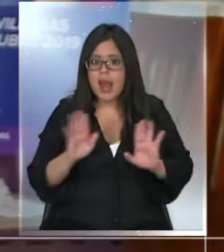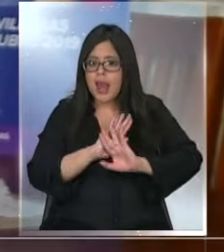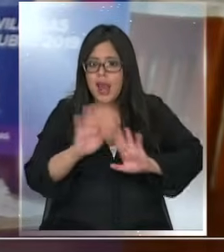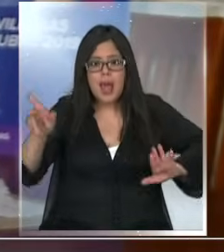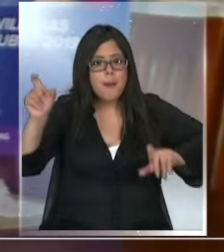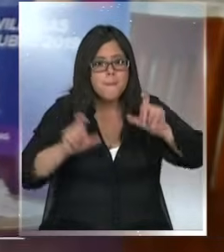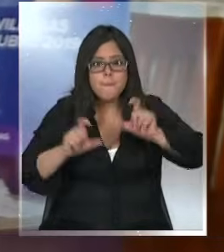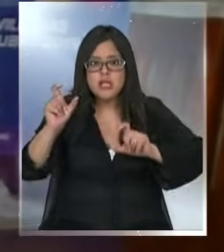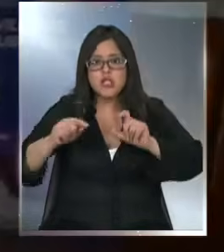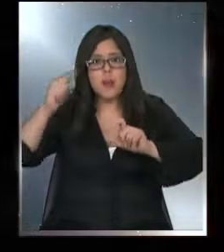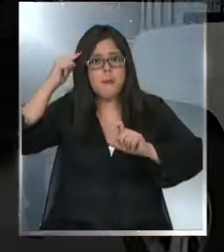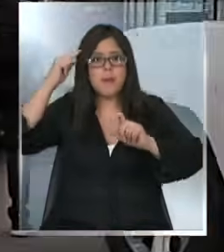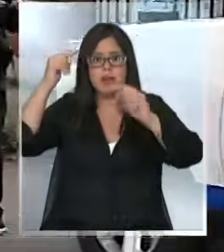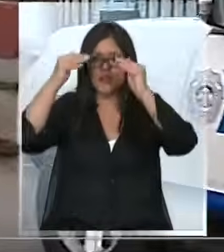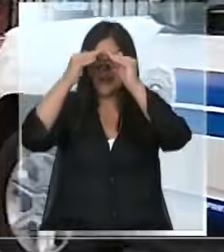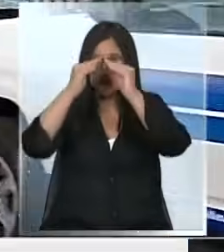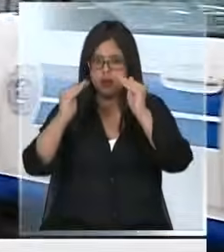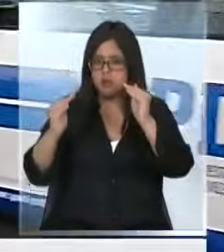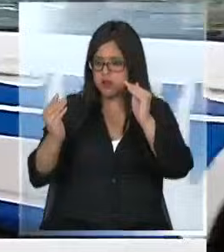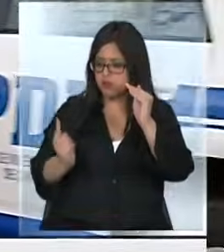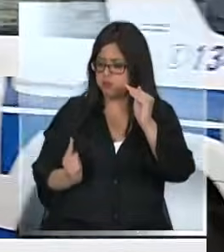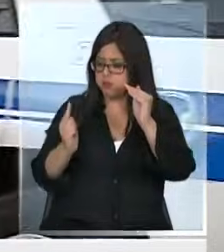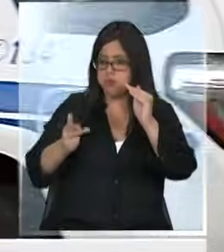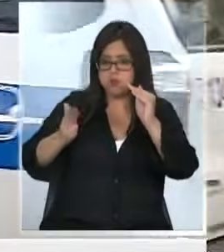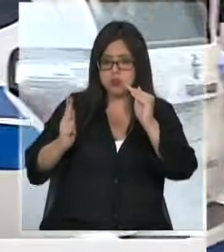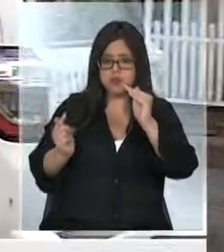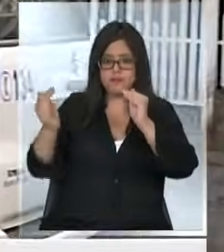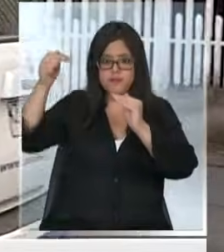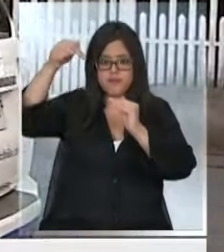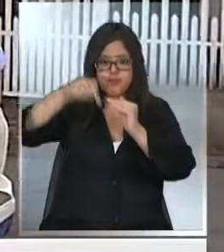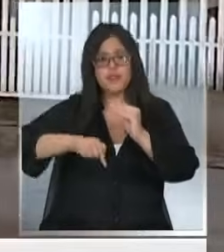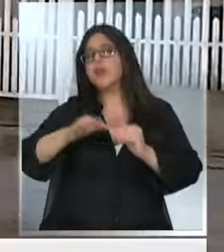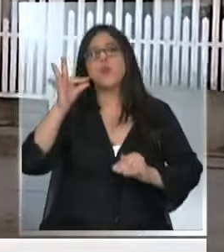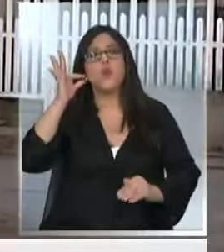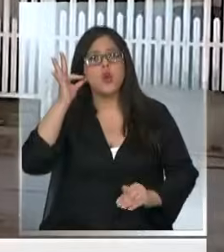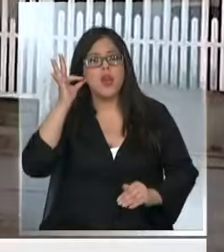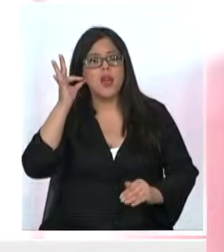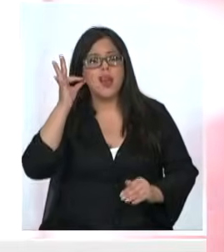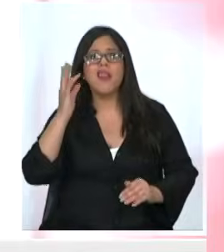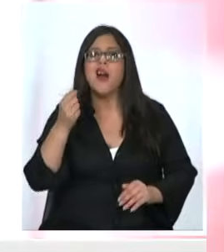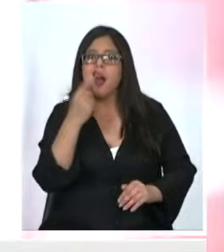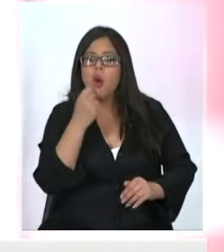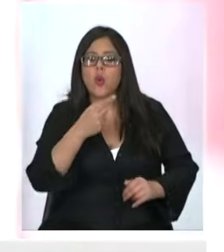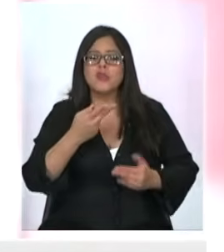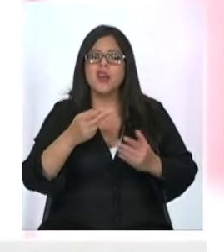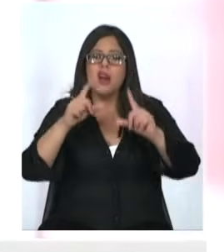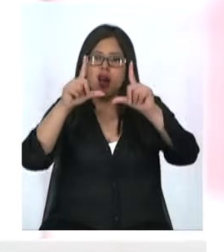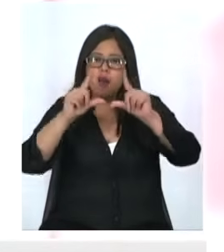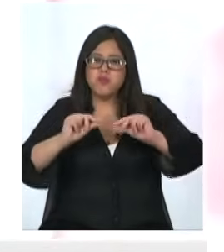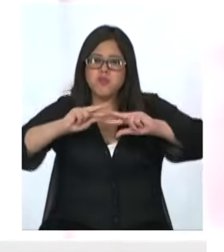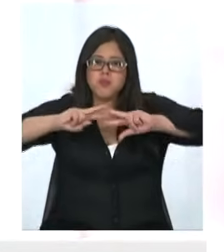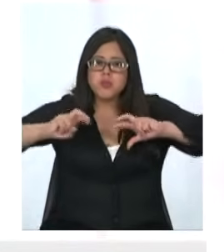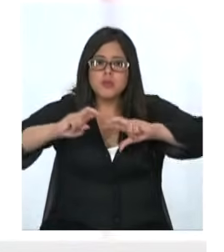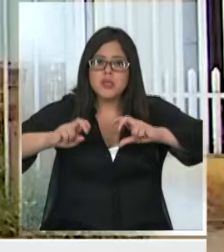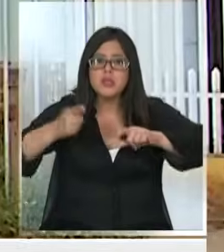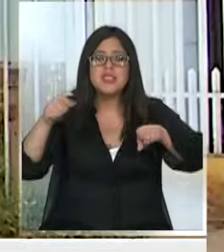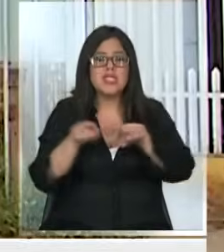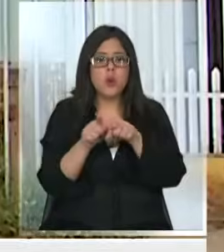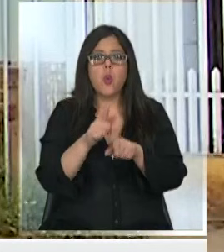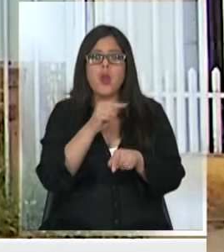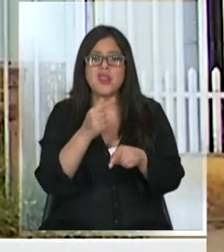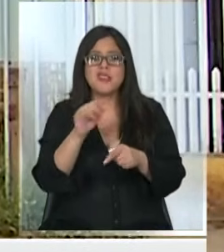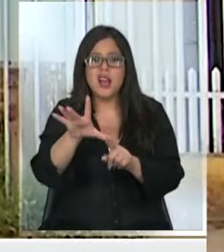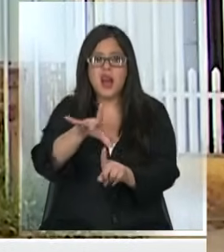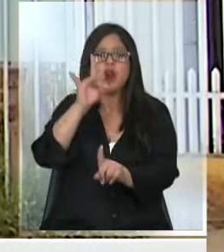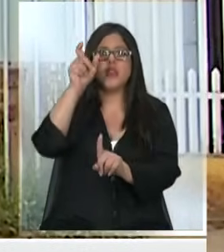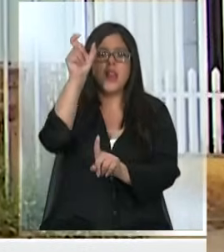espera que una bala entre por el techo. Linda acusa poco avance en la investigación, aunque no pierde la esperanza de poder encontrar